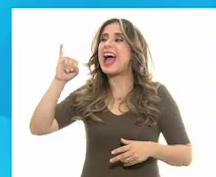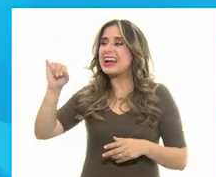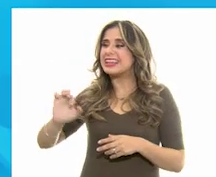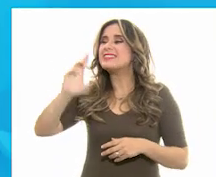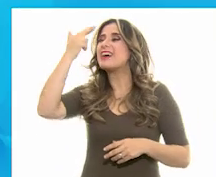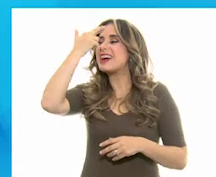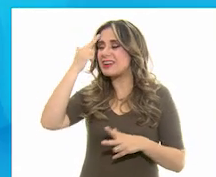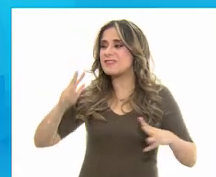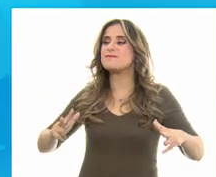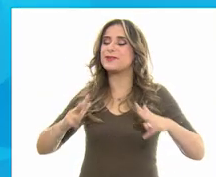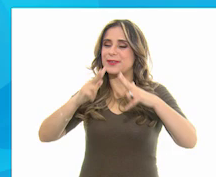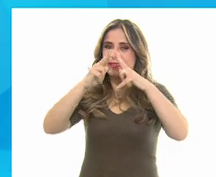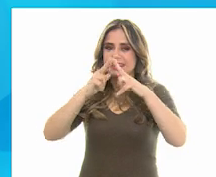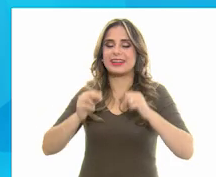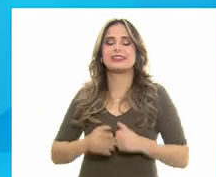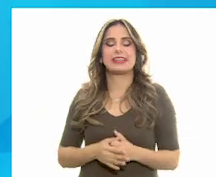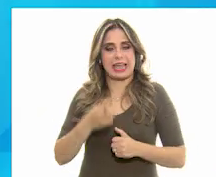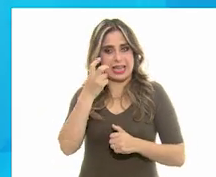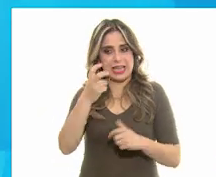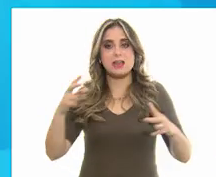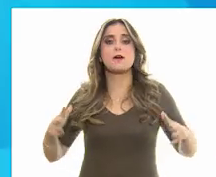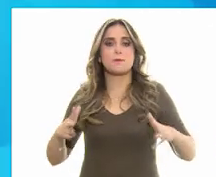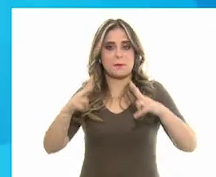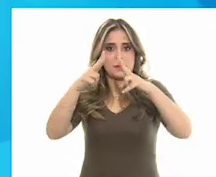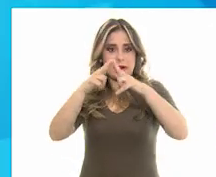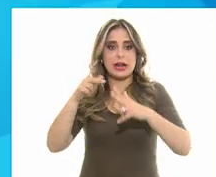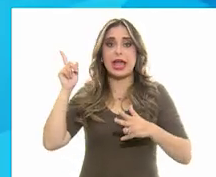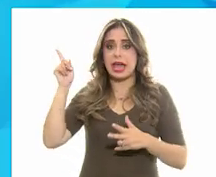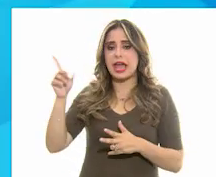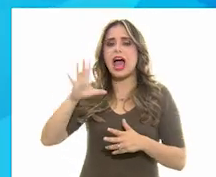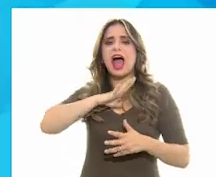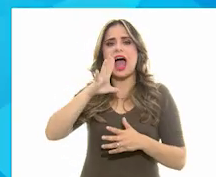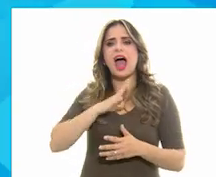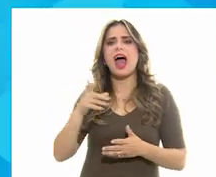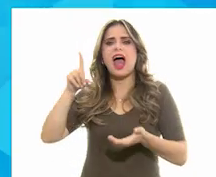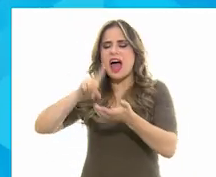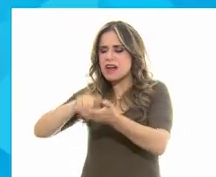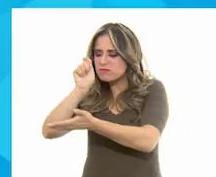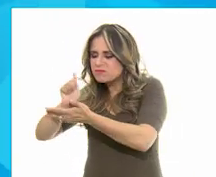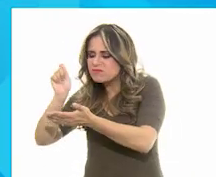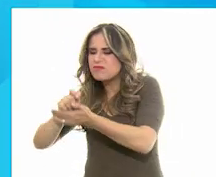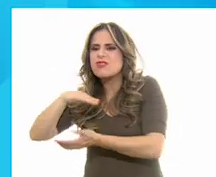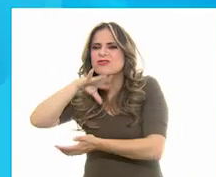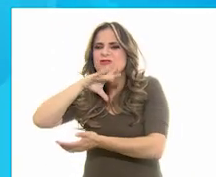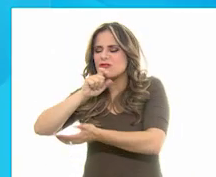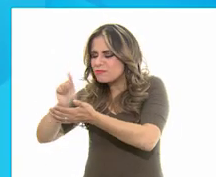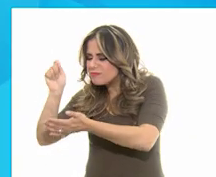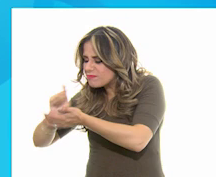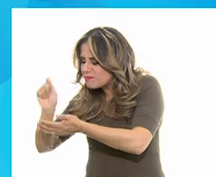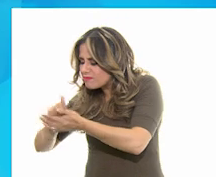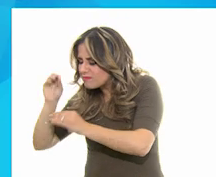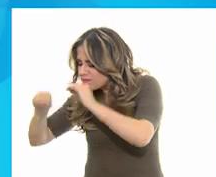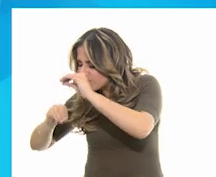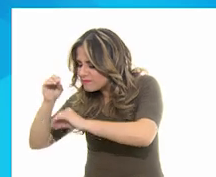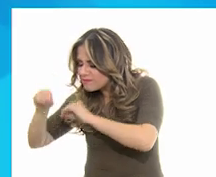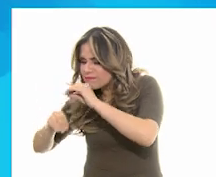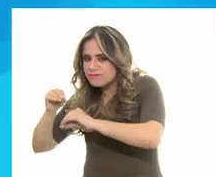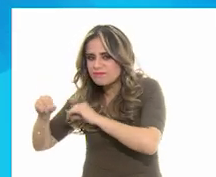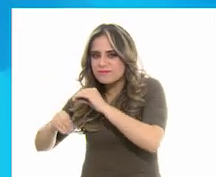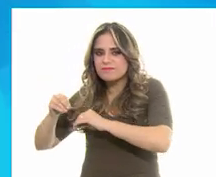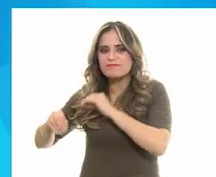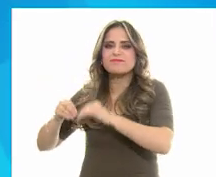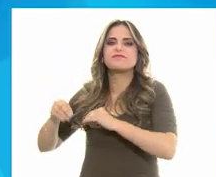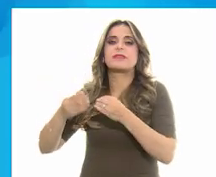Sí. Y bueno, también están sus borradores, ¿no? Y entonces, también tenemos el del